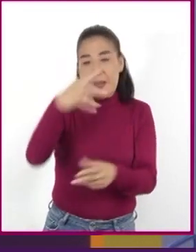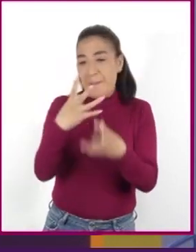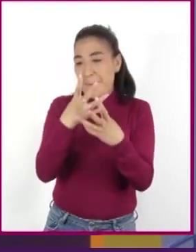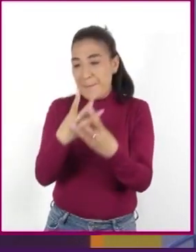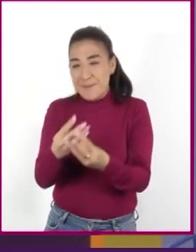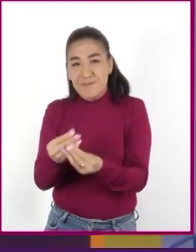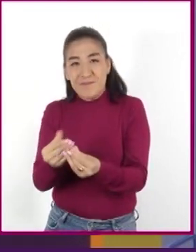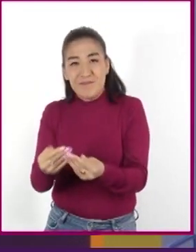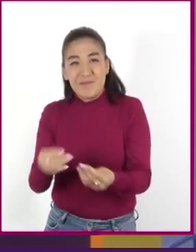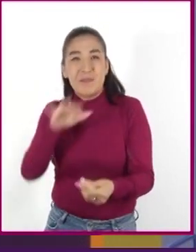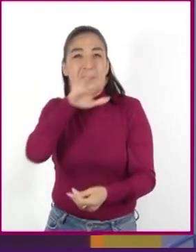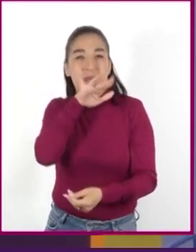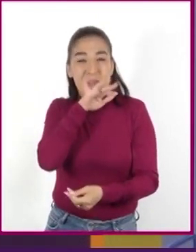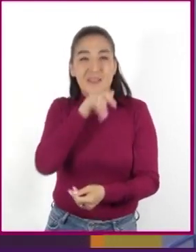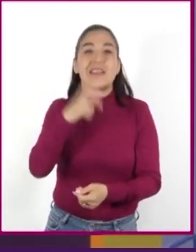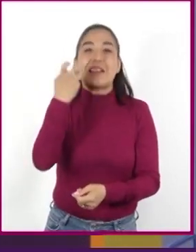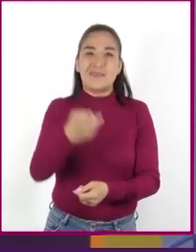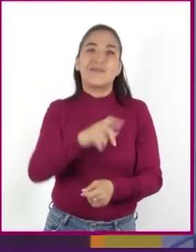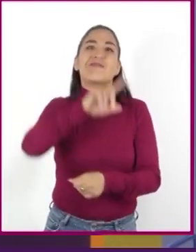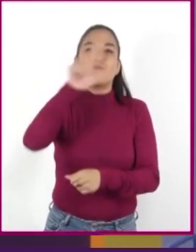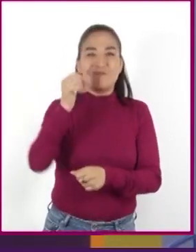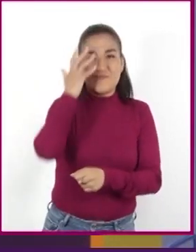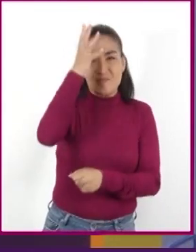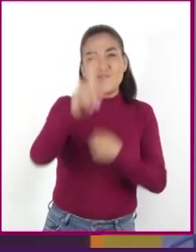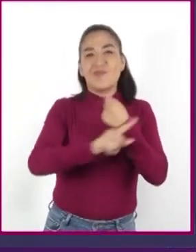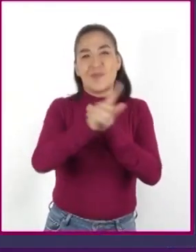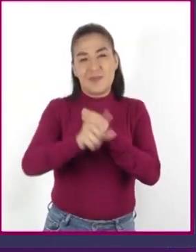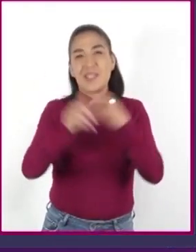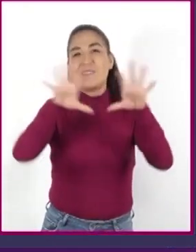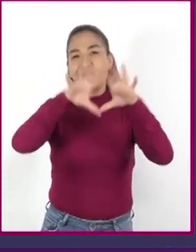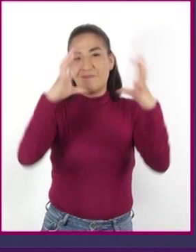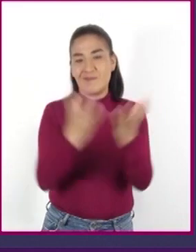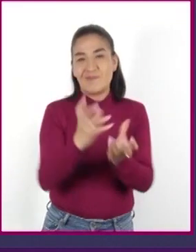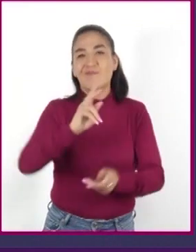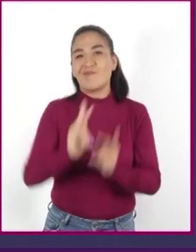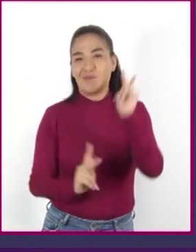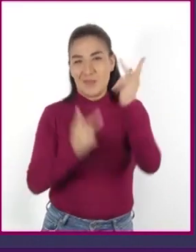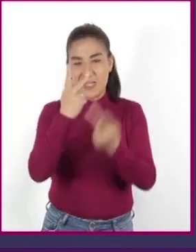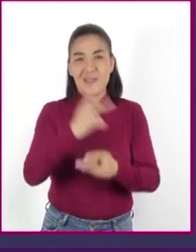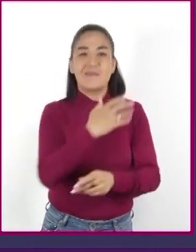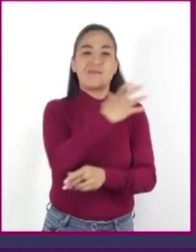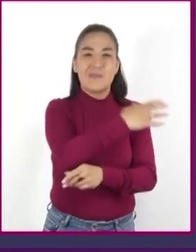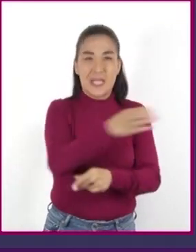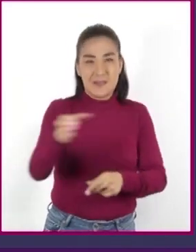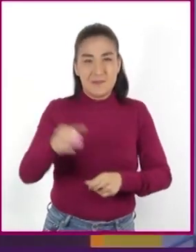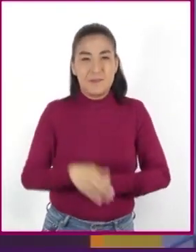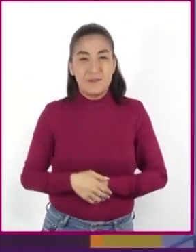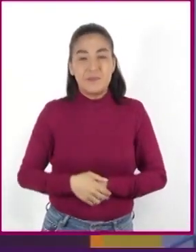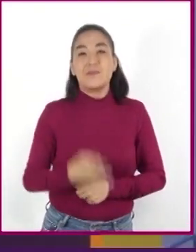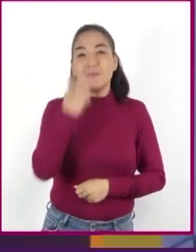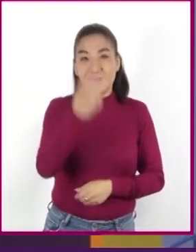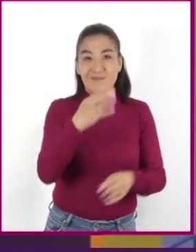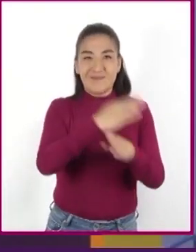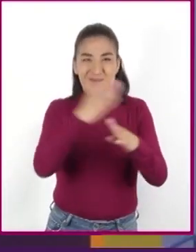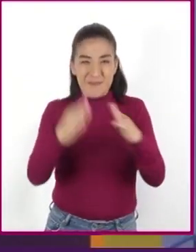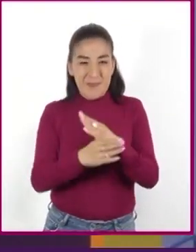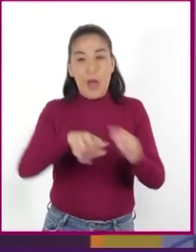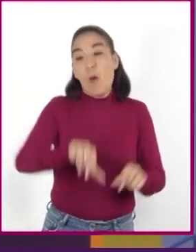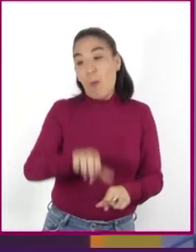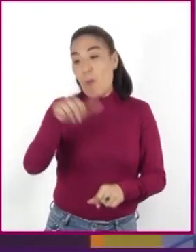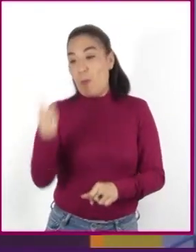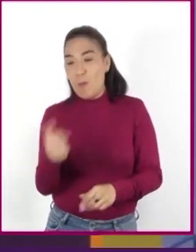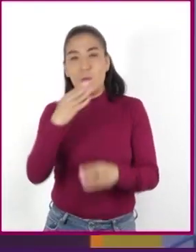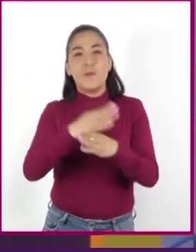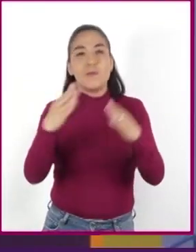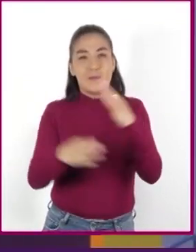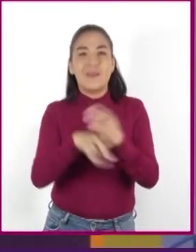degraden, causando grandes consecuencias a nuestro ambiente. Este material, al igual que otros que han surgido por